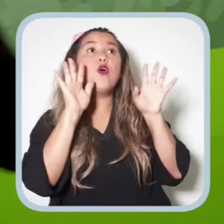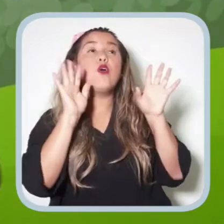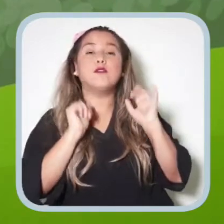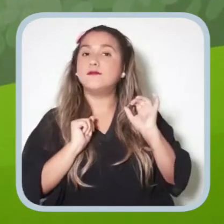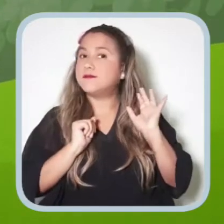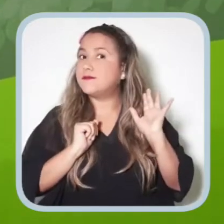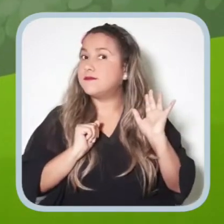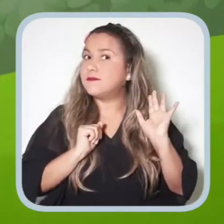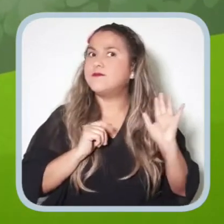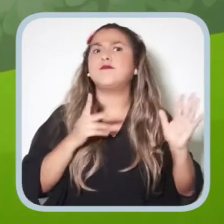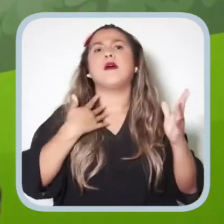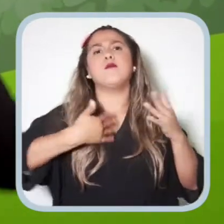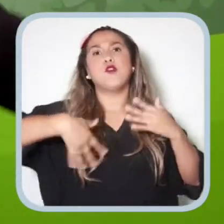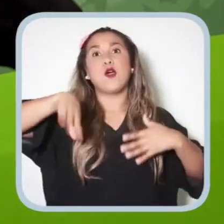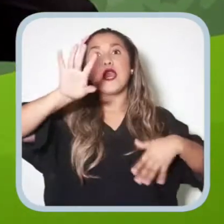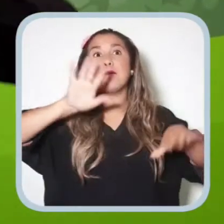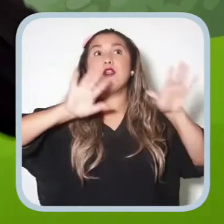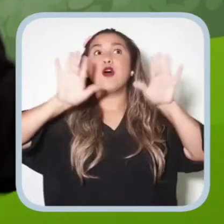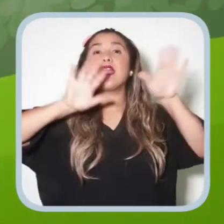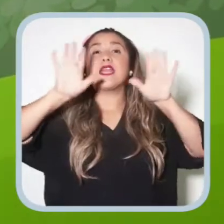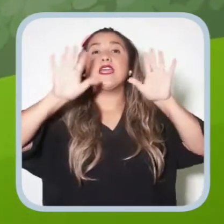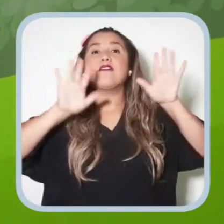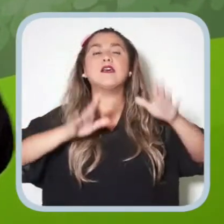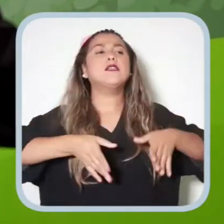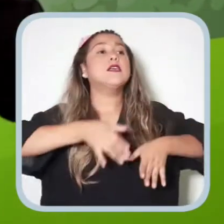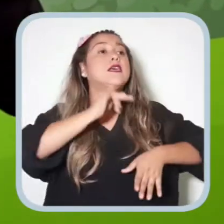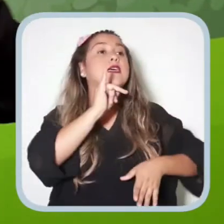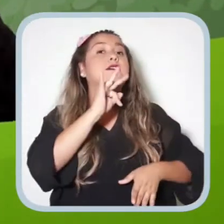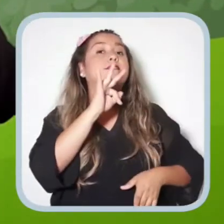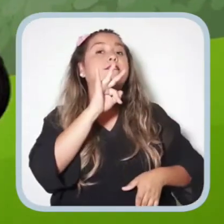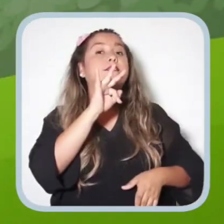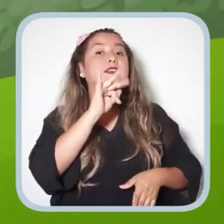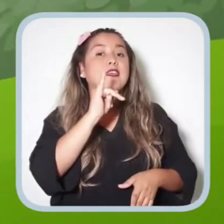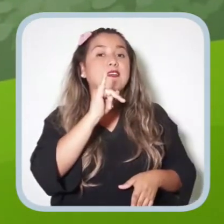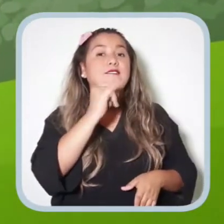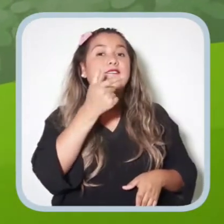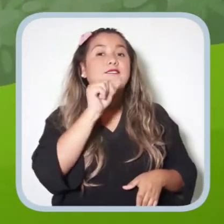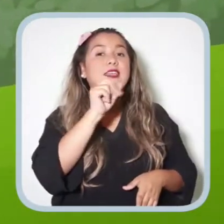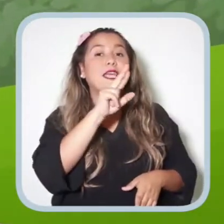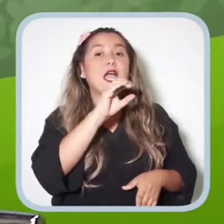Con la mano arriba y más energía decimos ¡Fígaro!